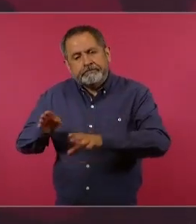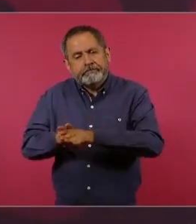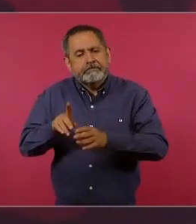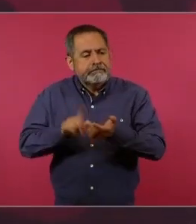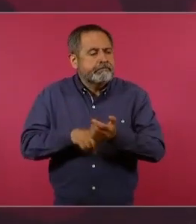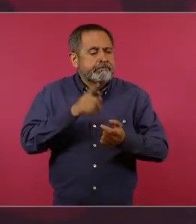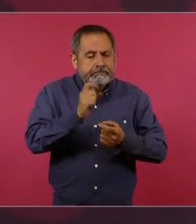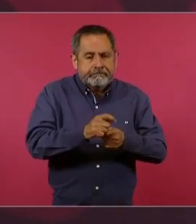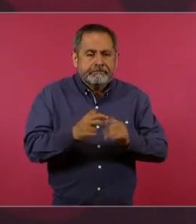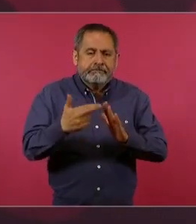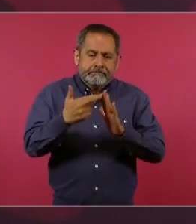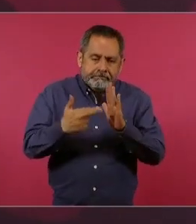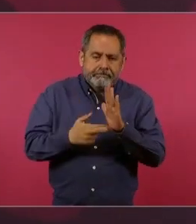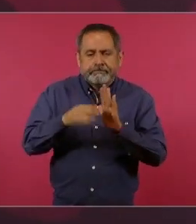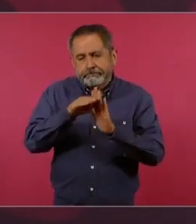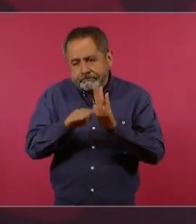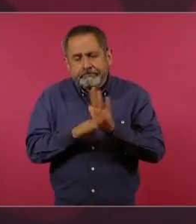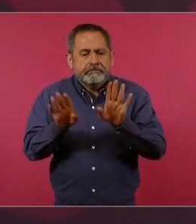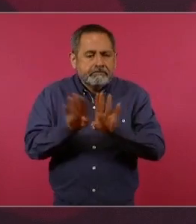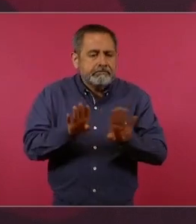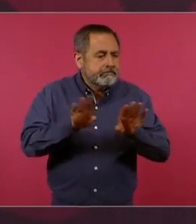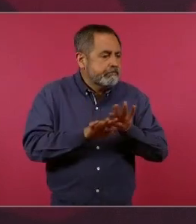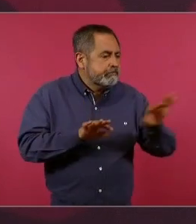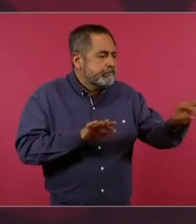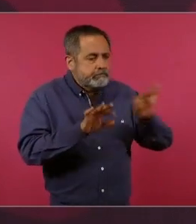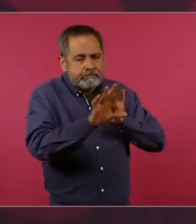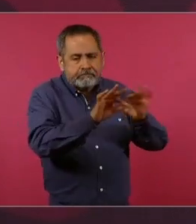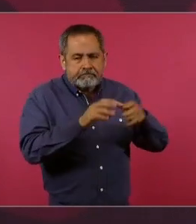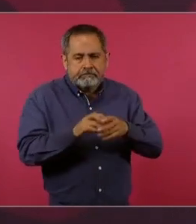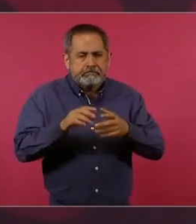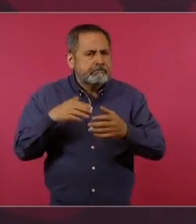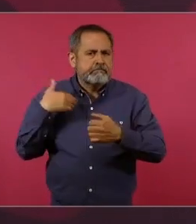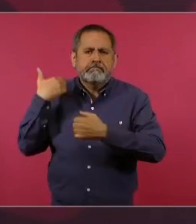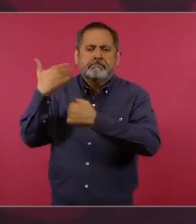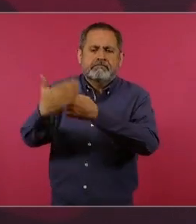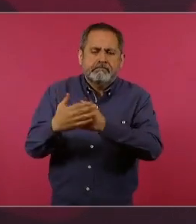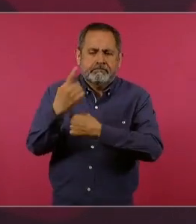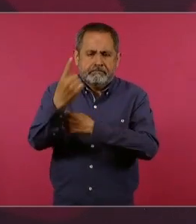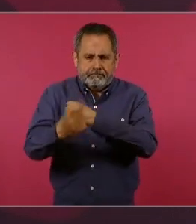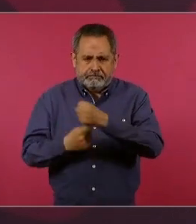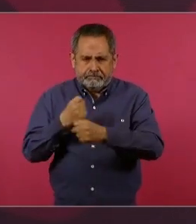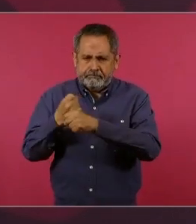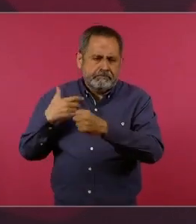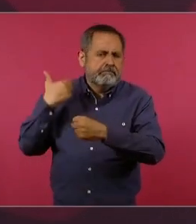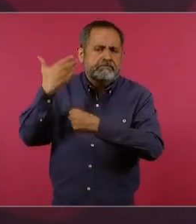las bases y la elección se puede llevar a cabo el año próximo,